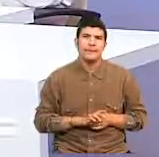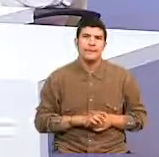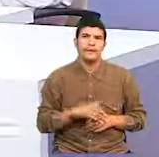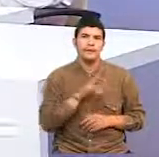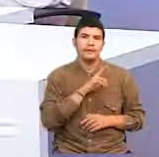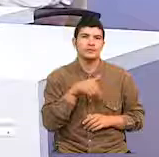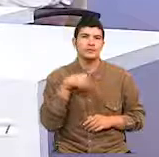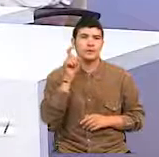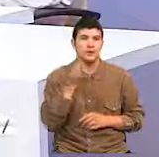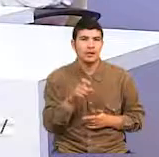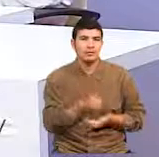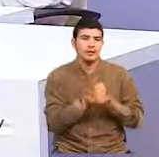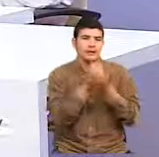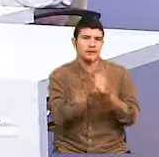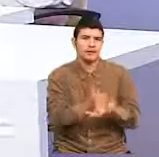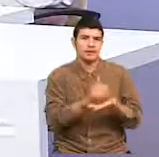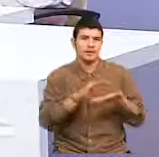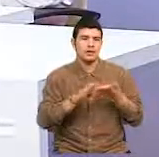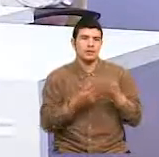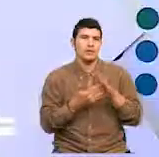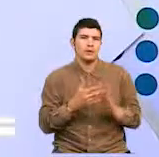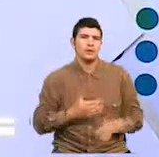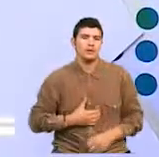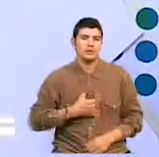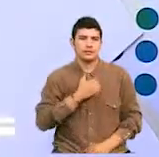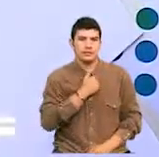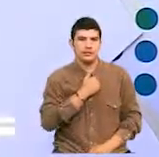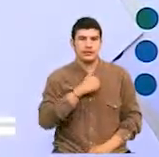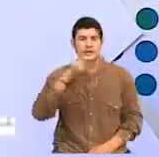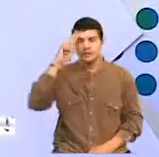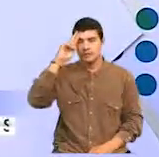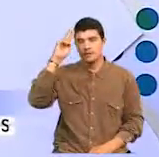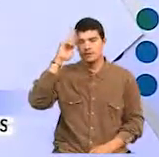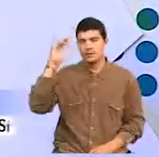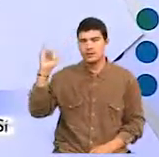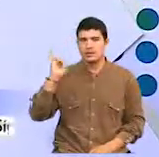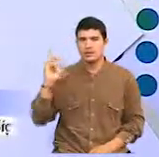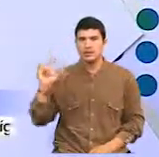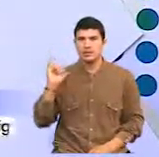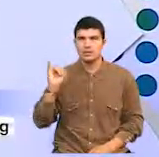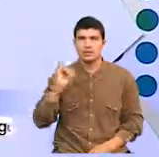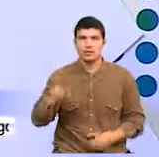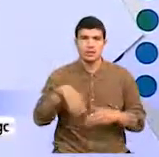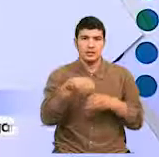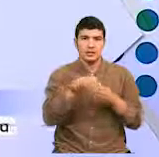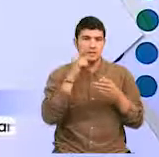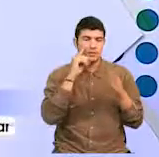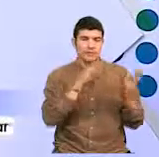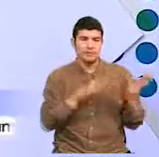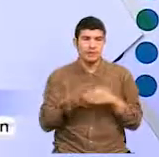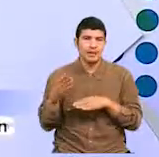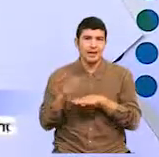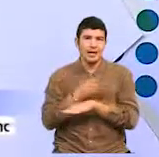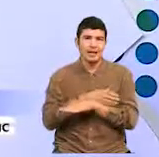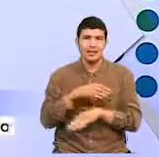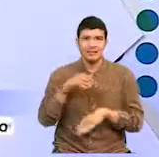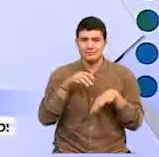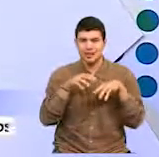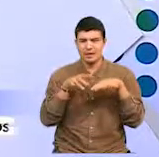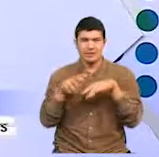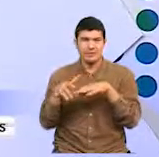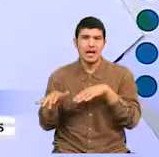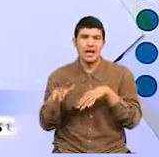ayudar a la población civil, y es por eso que el Ejército Nacional, dentro de su plan avalancha que te estaba contando